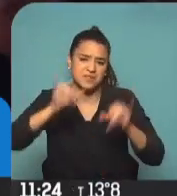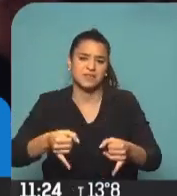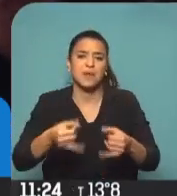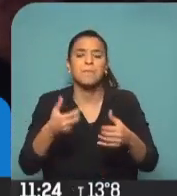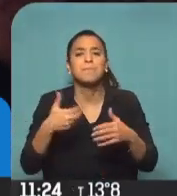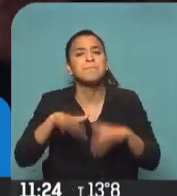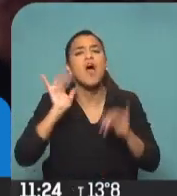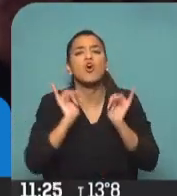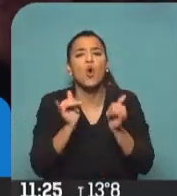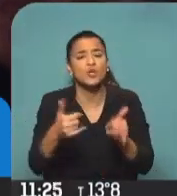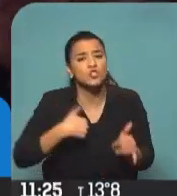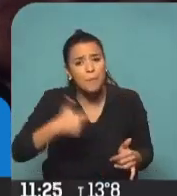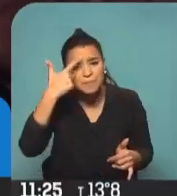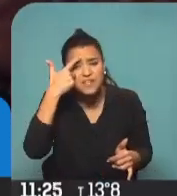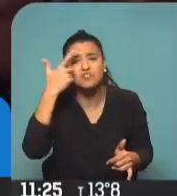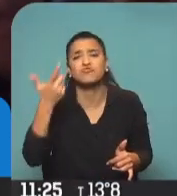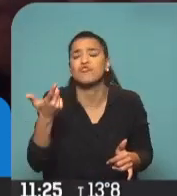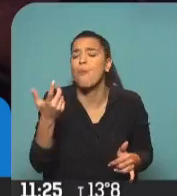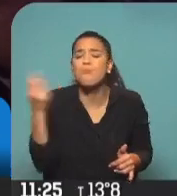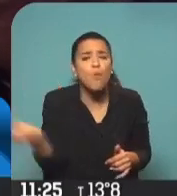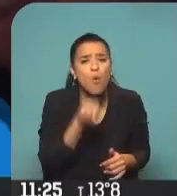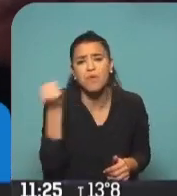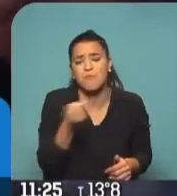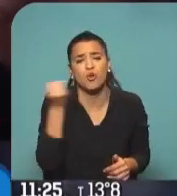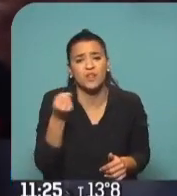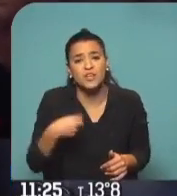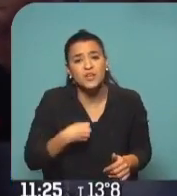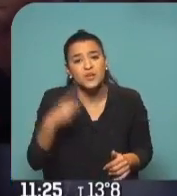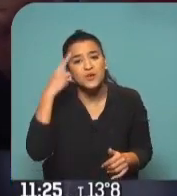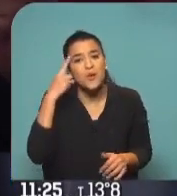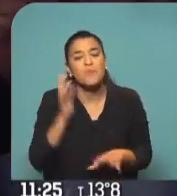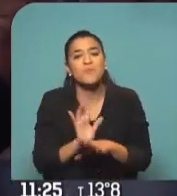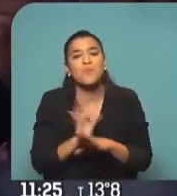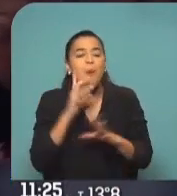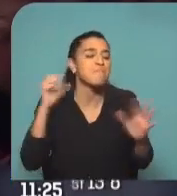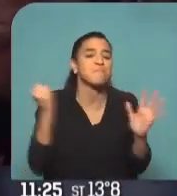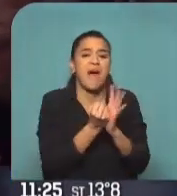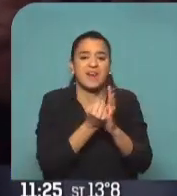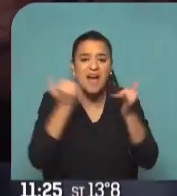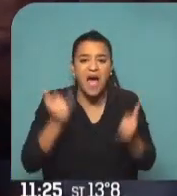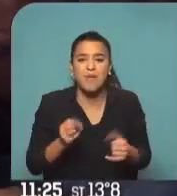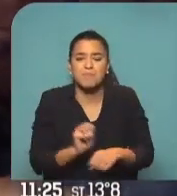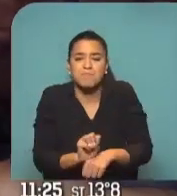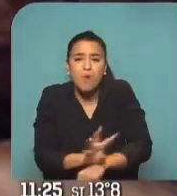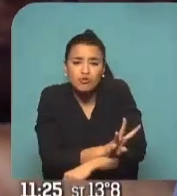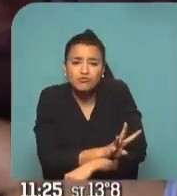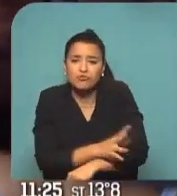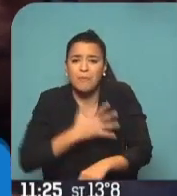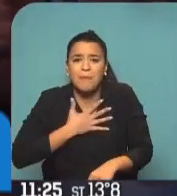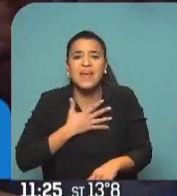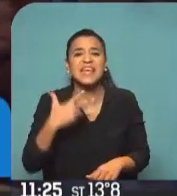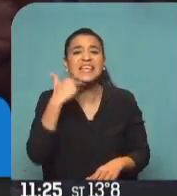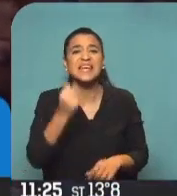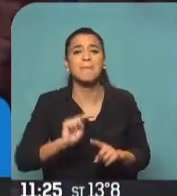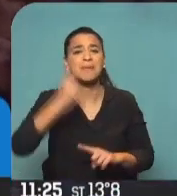todo los más jóvenes, yo creo que es muy muy importante. ¿Será que estoy muy marcado, muy condicionado por la emoción que representa que mi hija vote